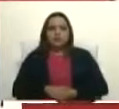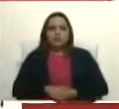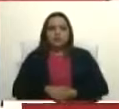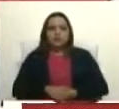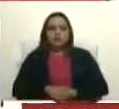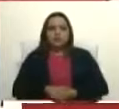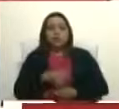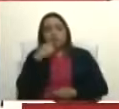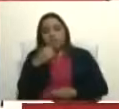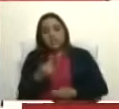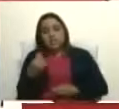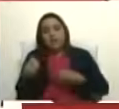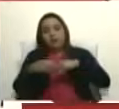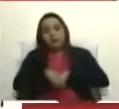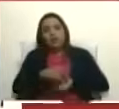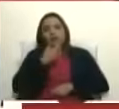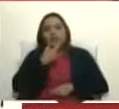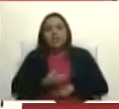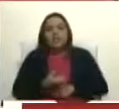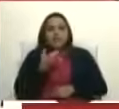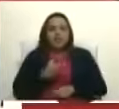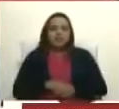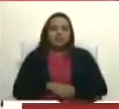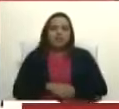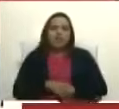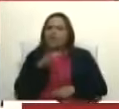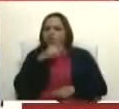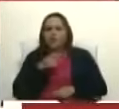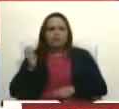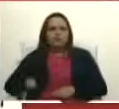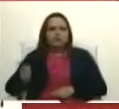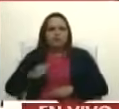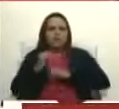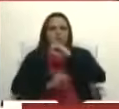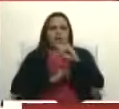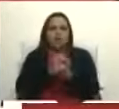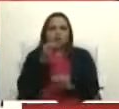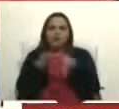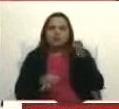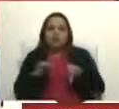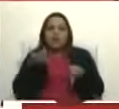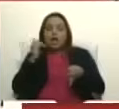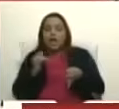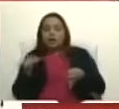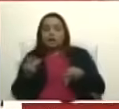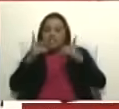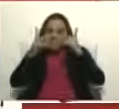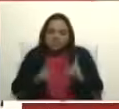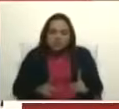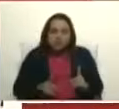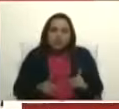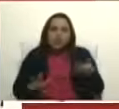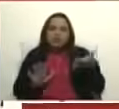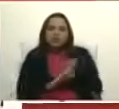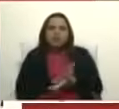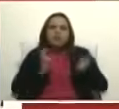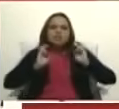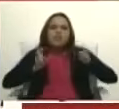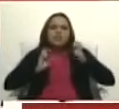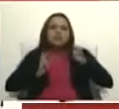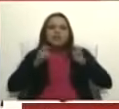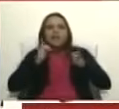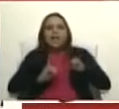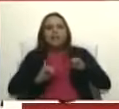está establecido en el Acuerdo de Ginebra, no es la Corte Internacional de Justicia la que va a venir a decidir en un tema que